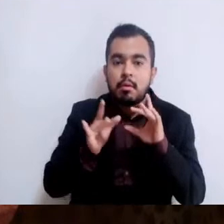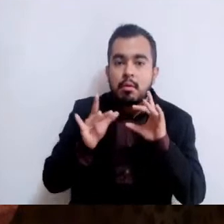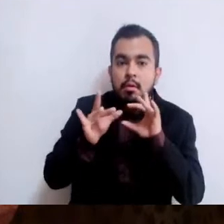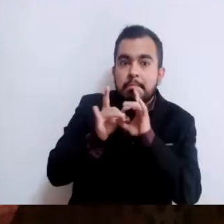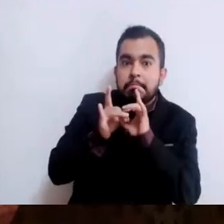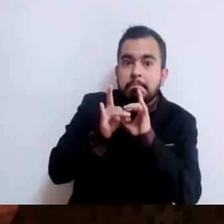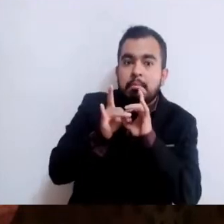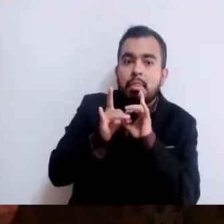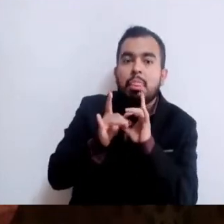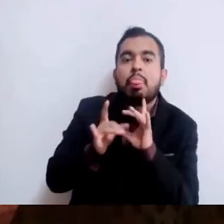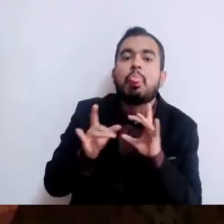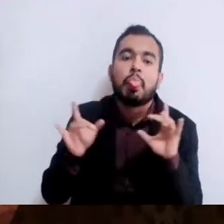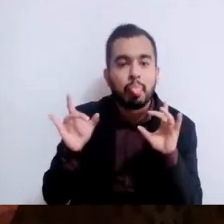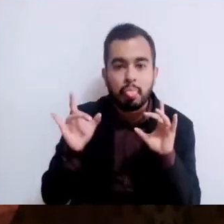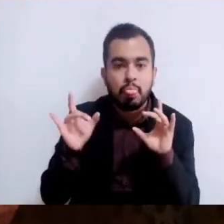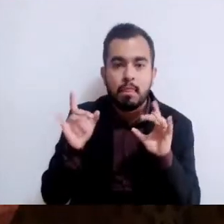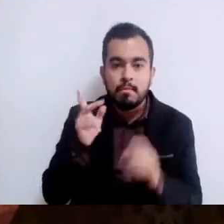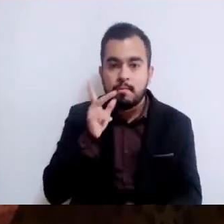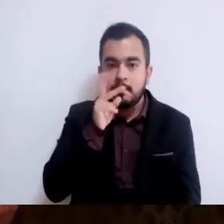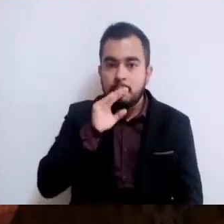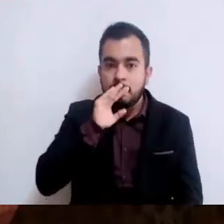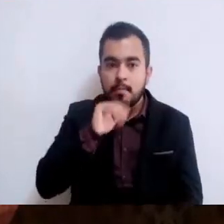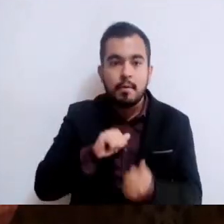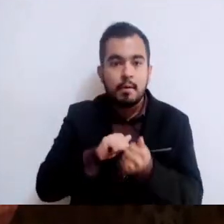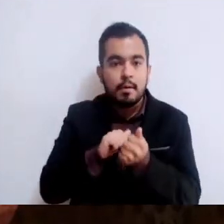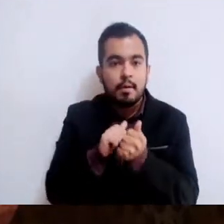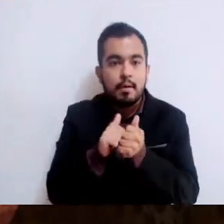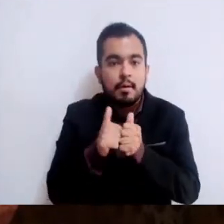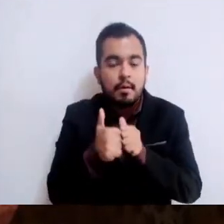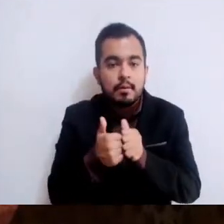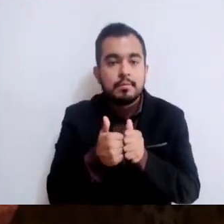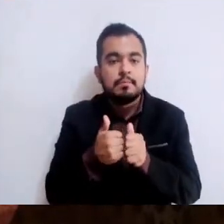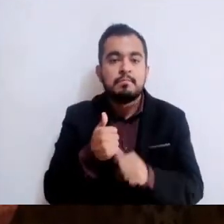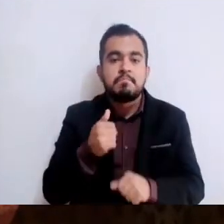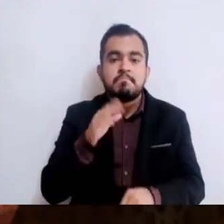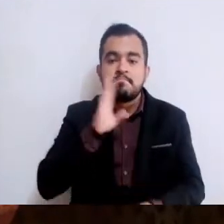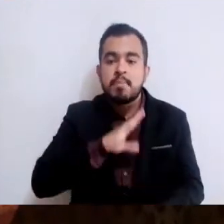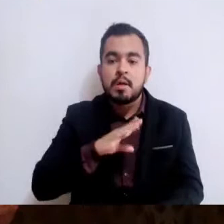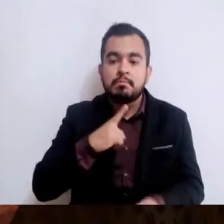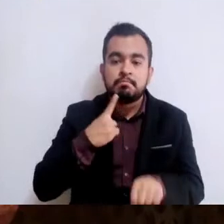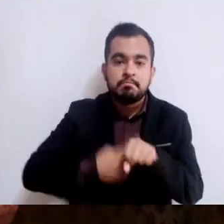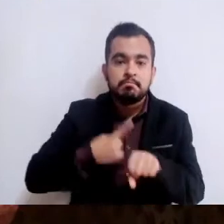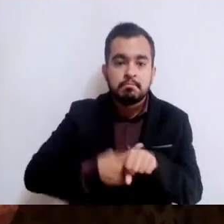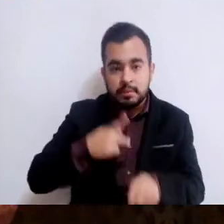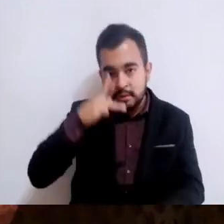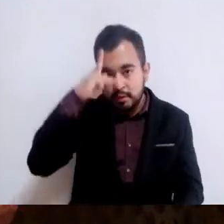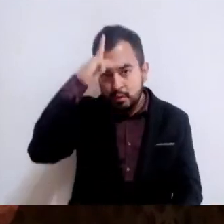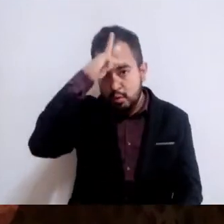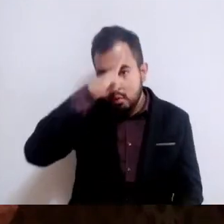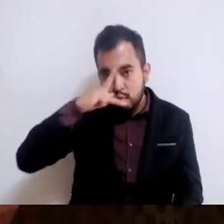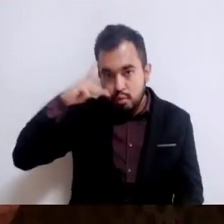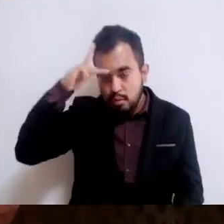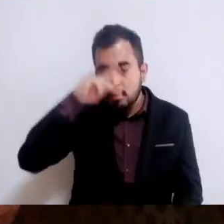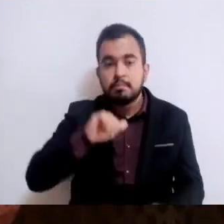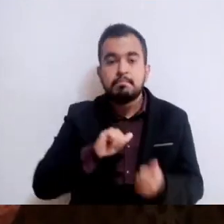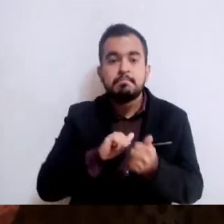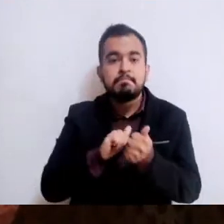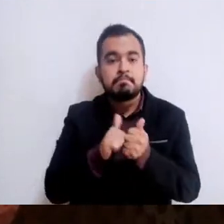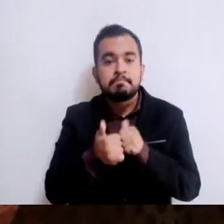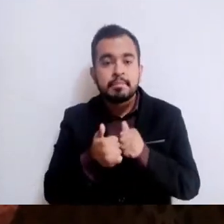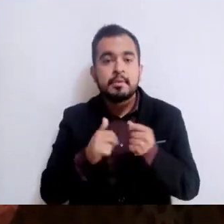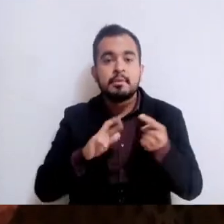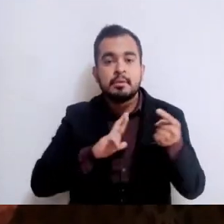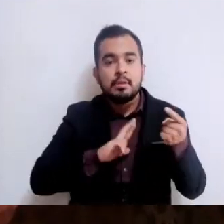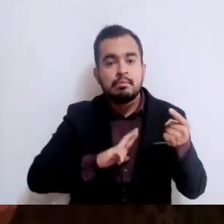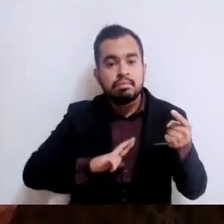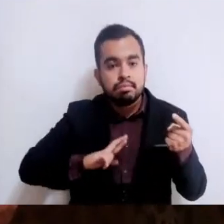custodio, lo que ocasiona padecimientos psicológicos relacionados al resentimiento, que deviene